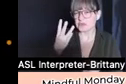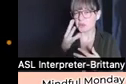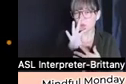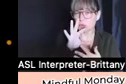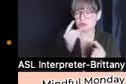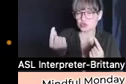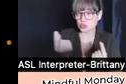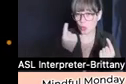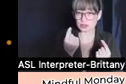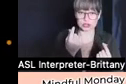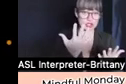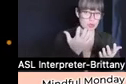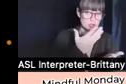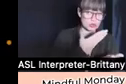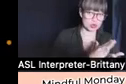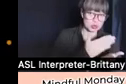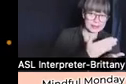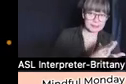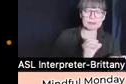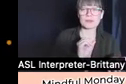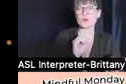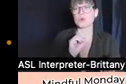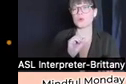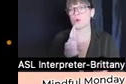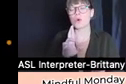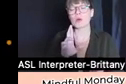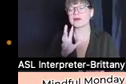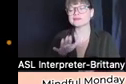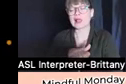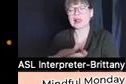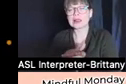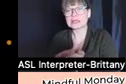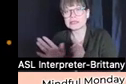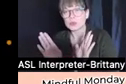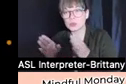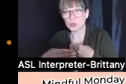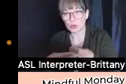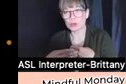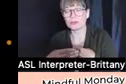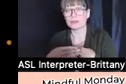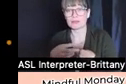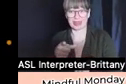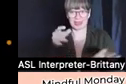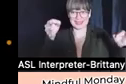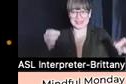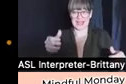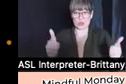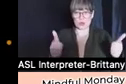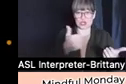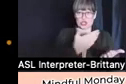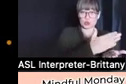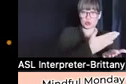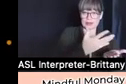un par de quehaceres, ¿quieres barrer primero o limpiar tu cuarto? Entonces ellos